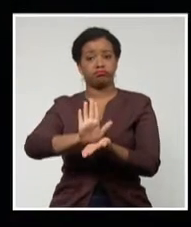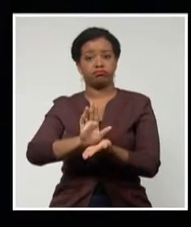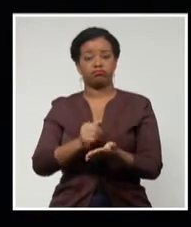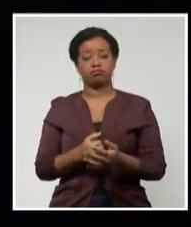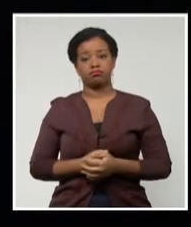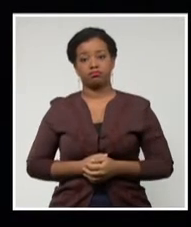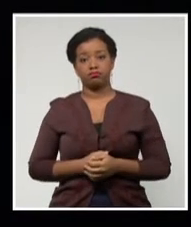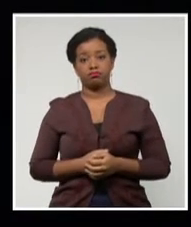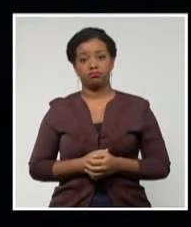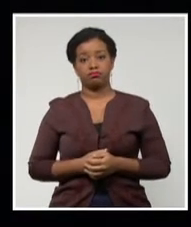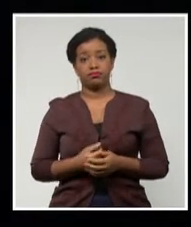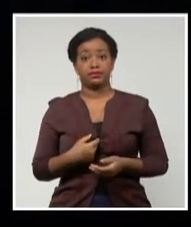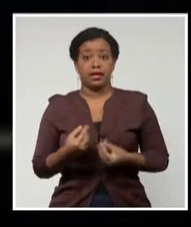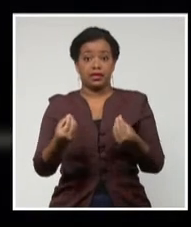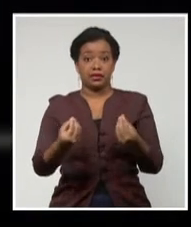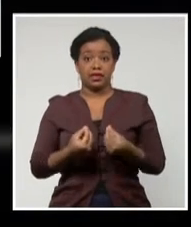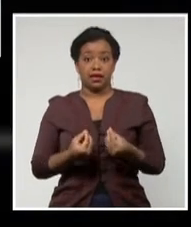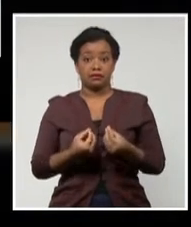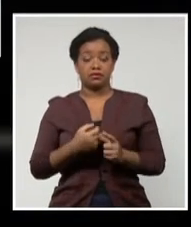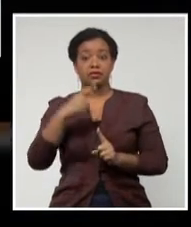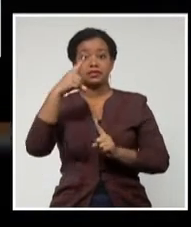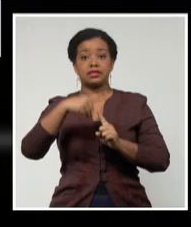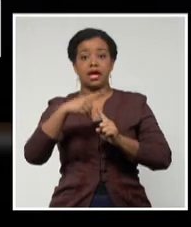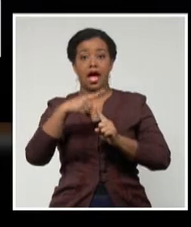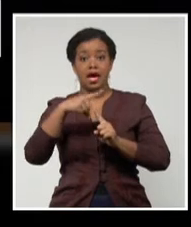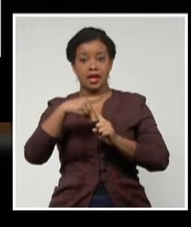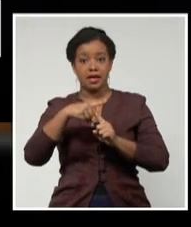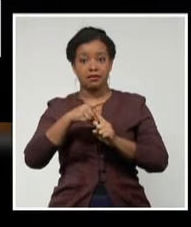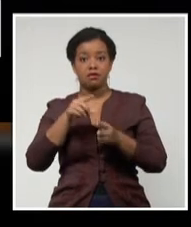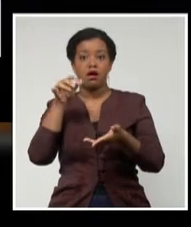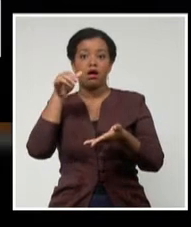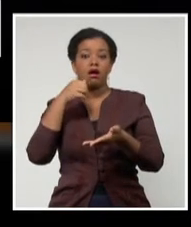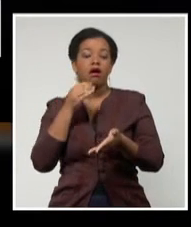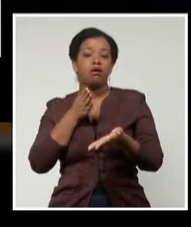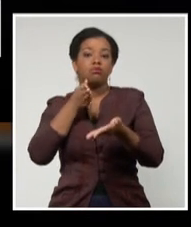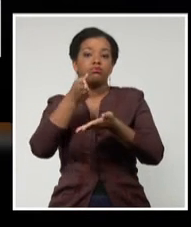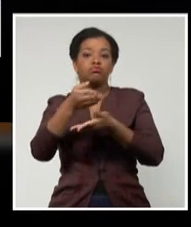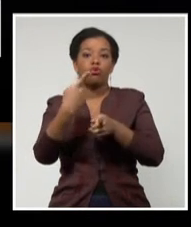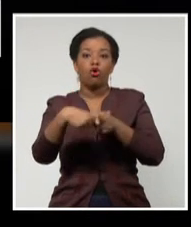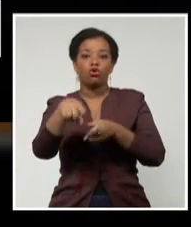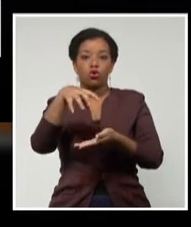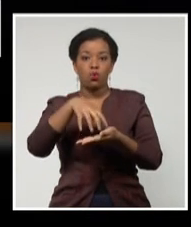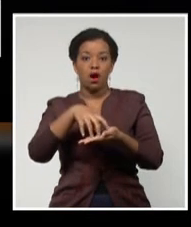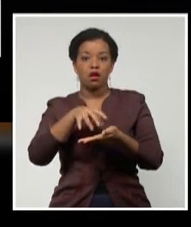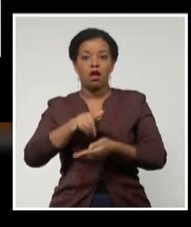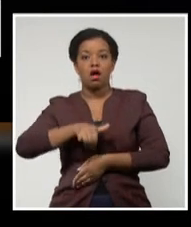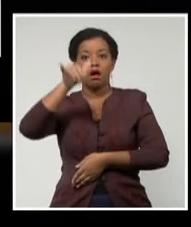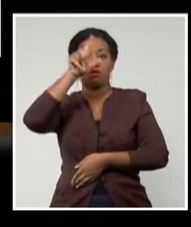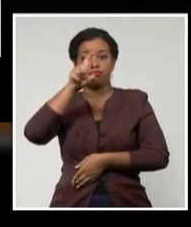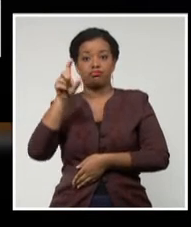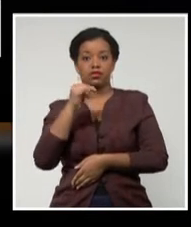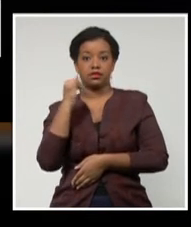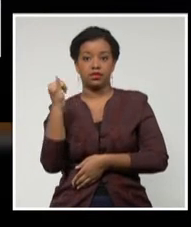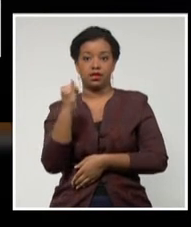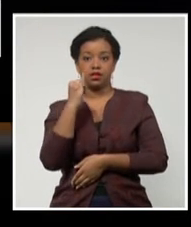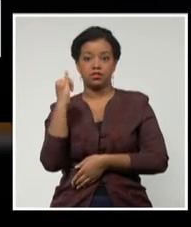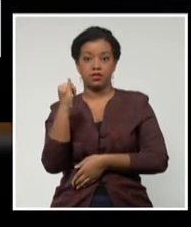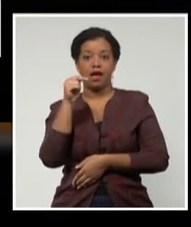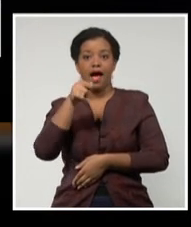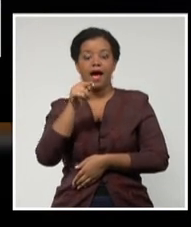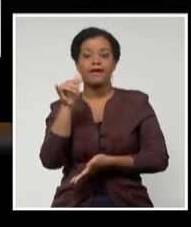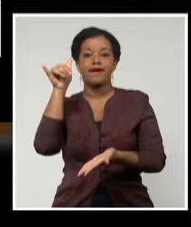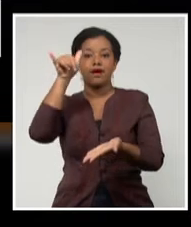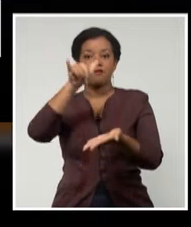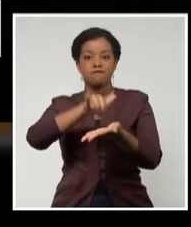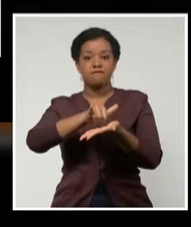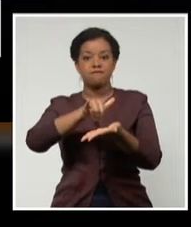tarea específica de viajar a Santa Cruz de la Sierra, que estaba el aeropuerto internacional, pues donde aterrizarían los aviones